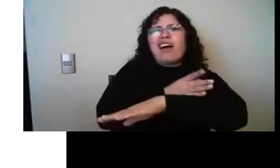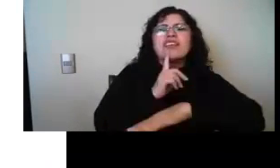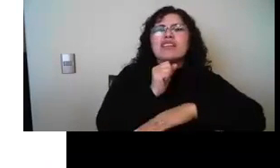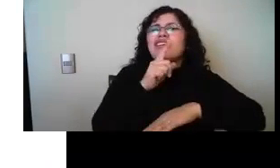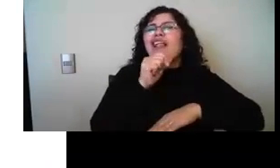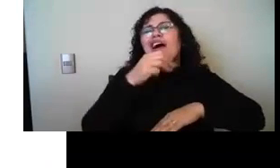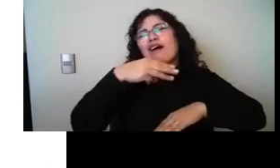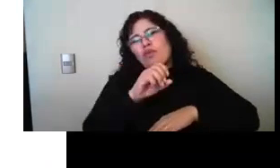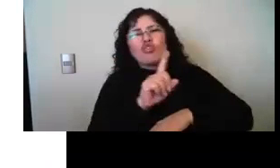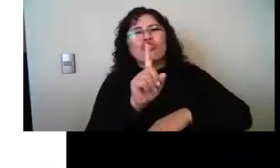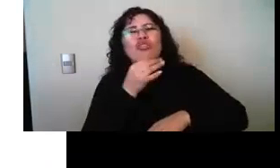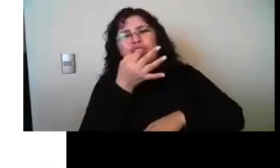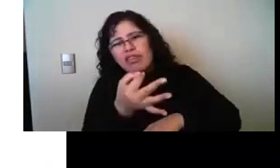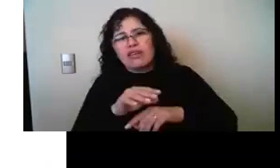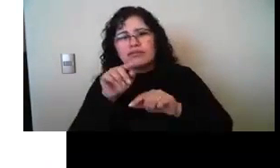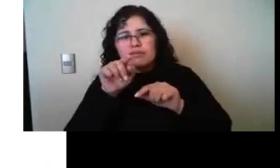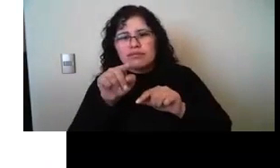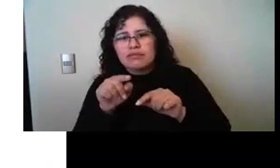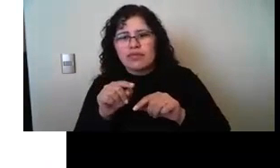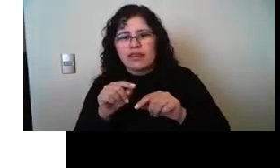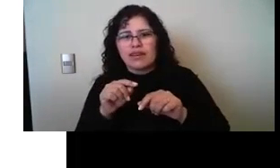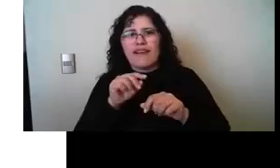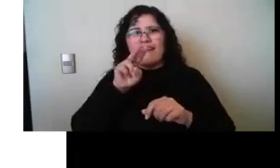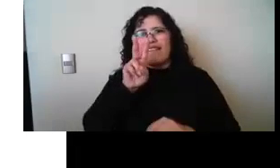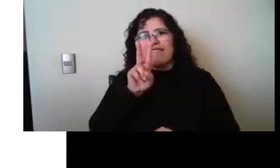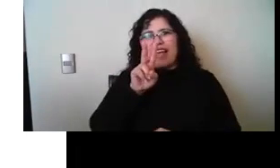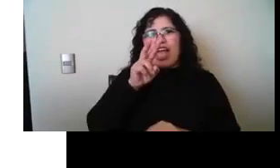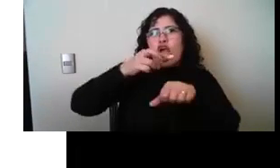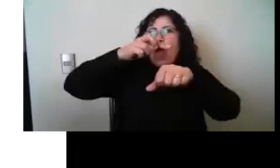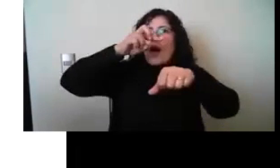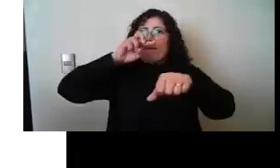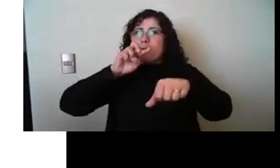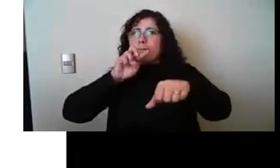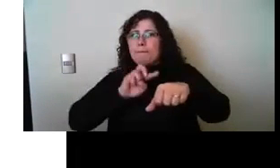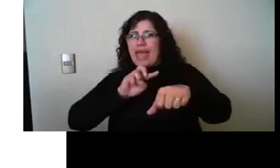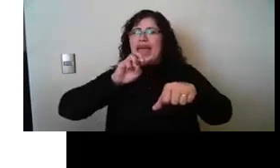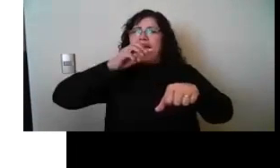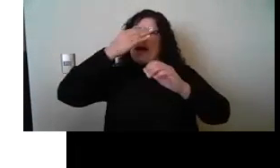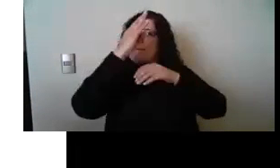núcleo ventral posterior del tálamo, ventroposteromedial,